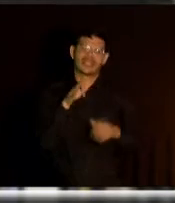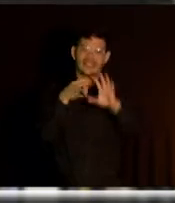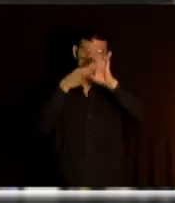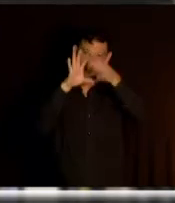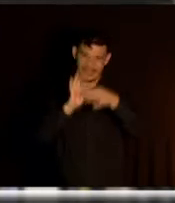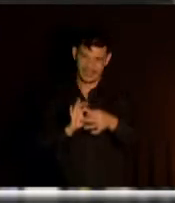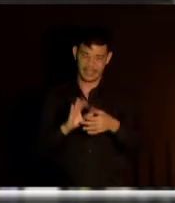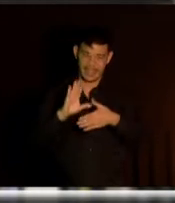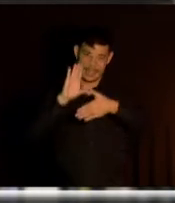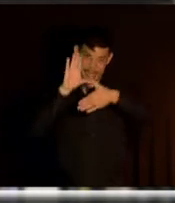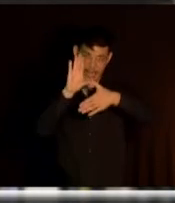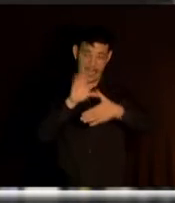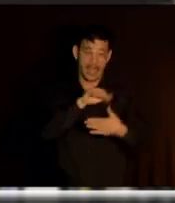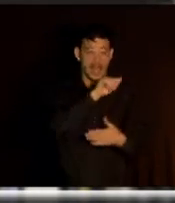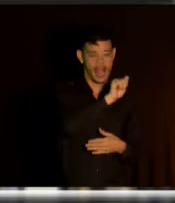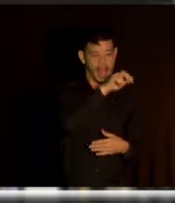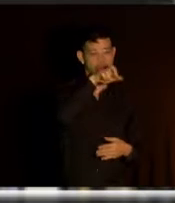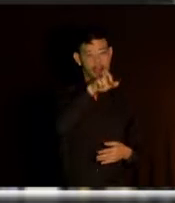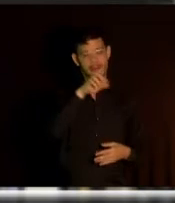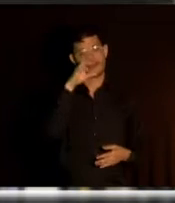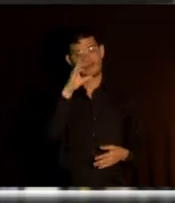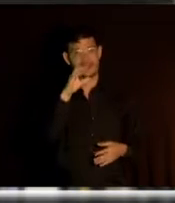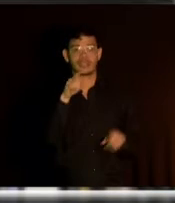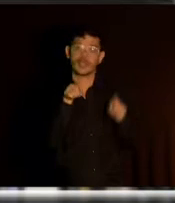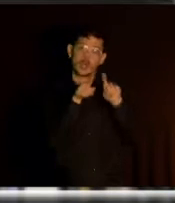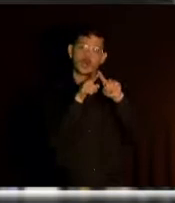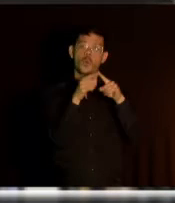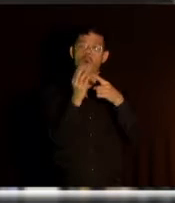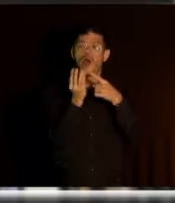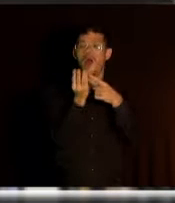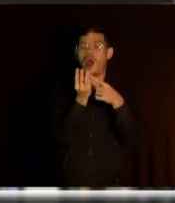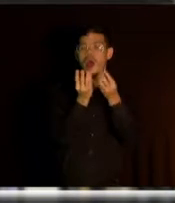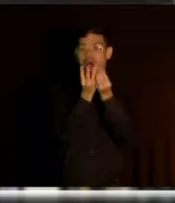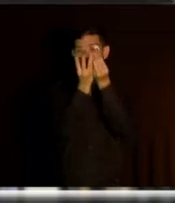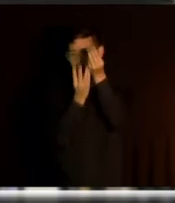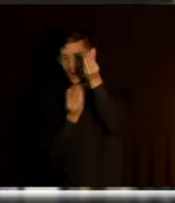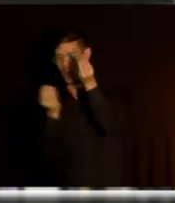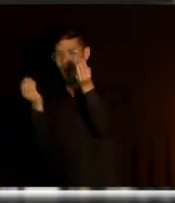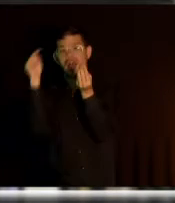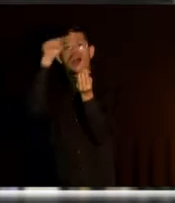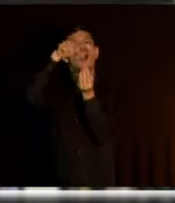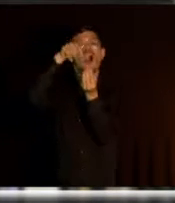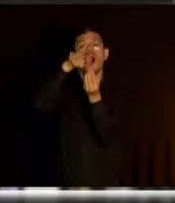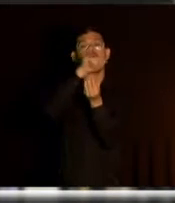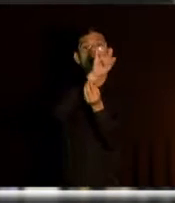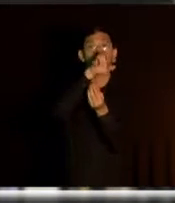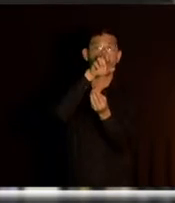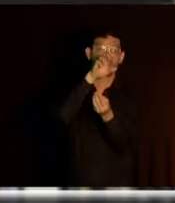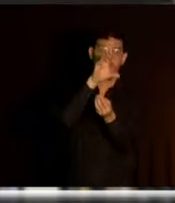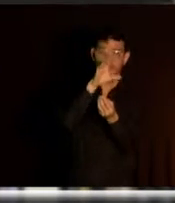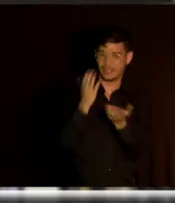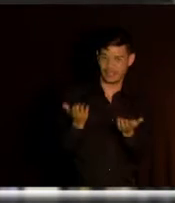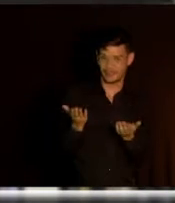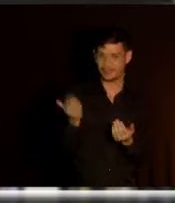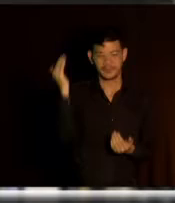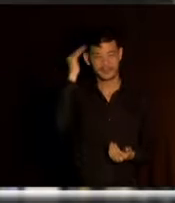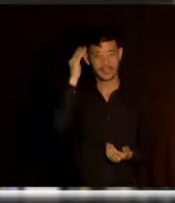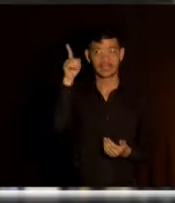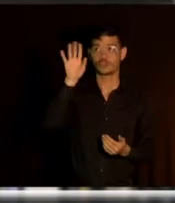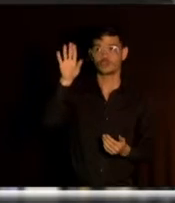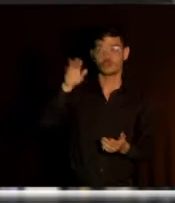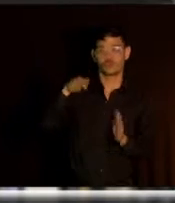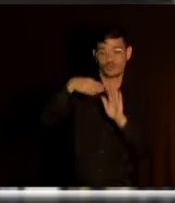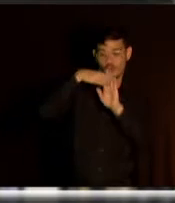un apéndice del IPC. El lineamiento internacional del IPC está fijando